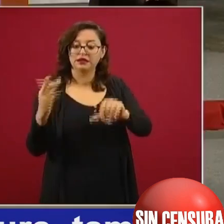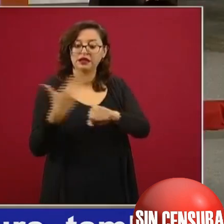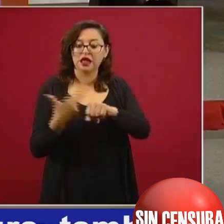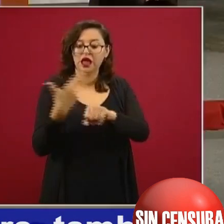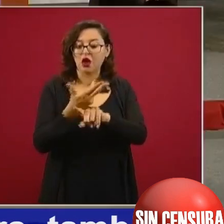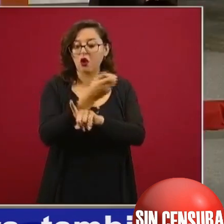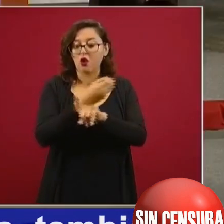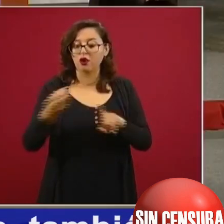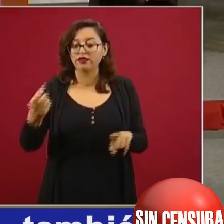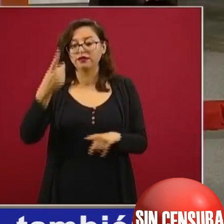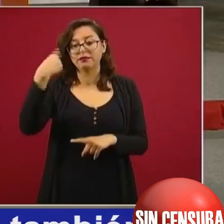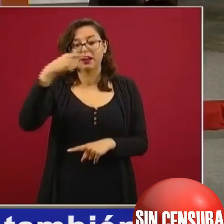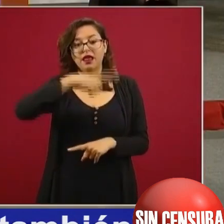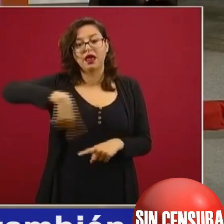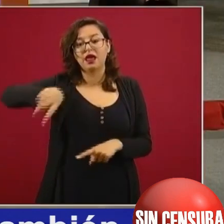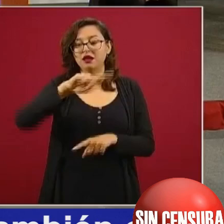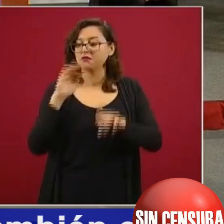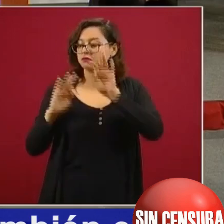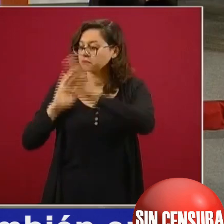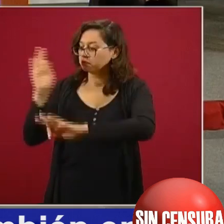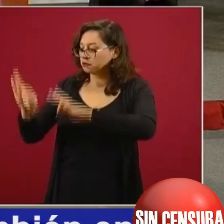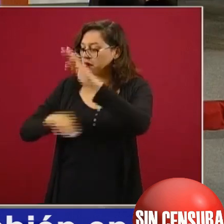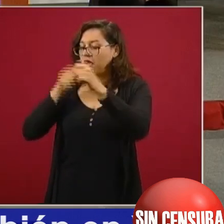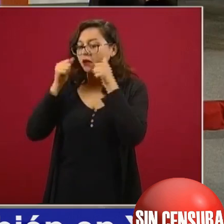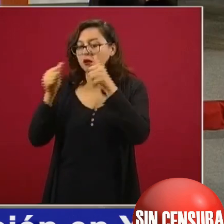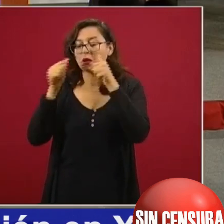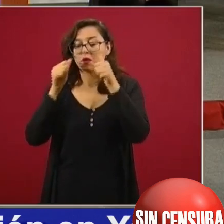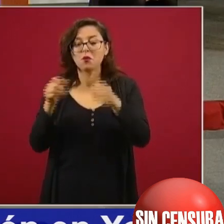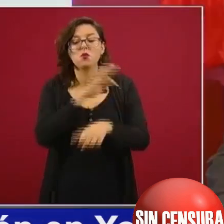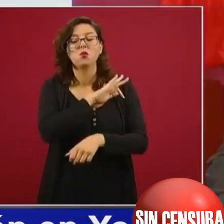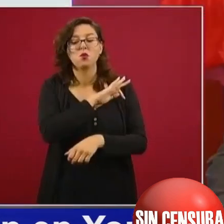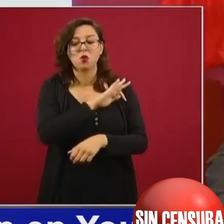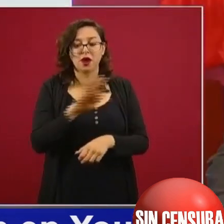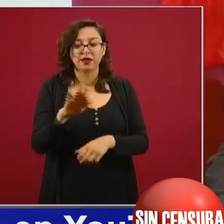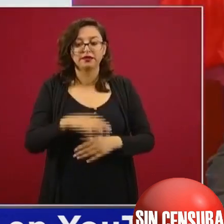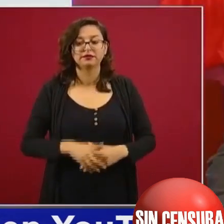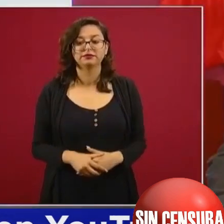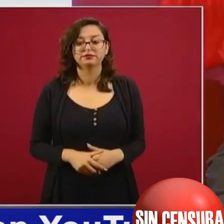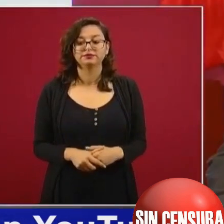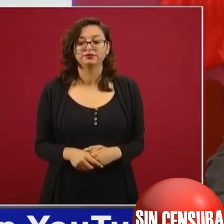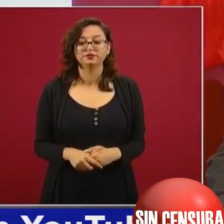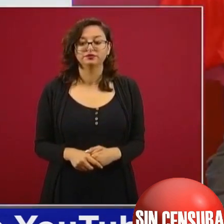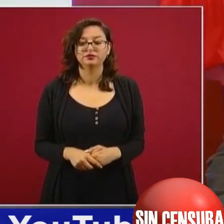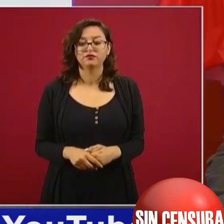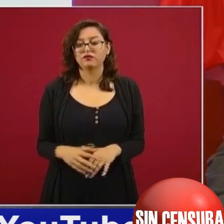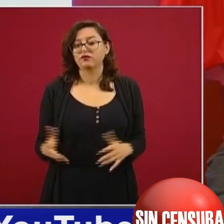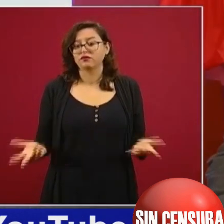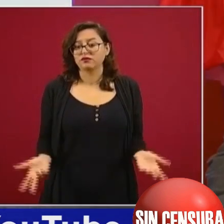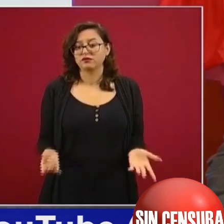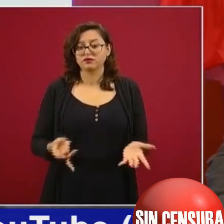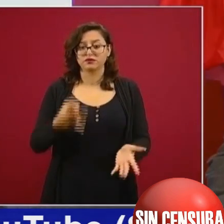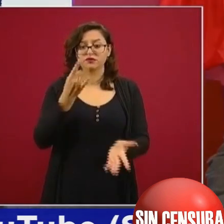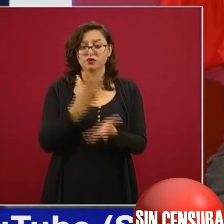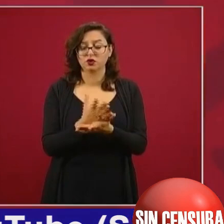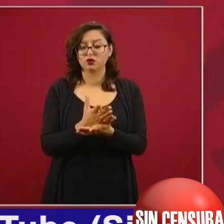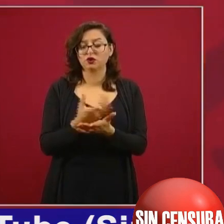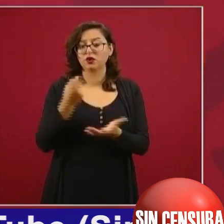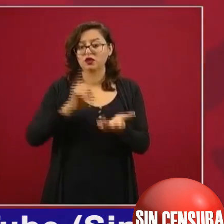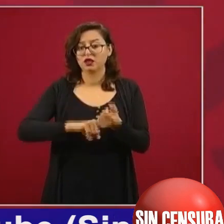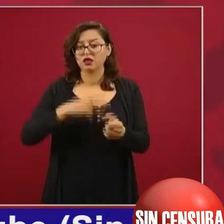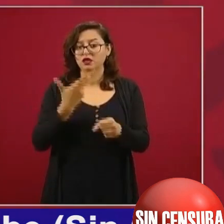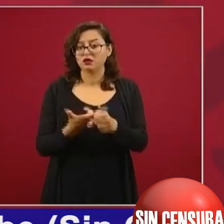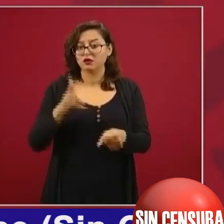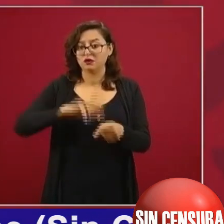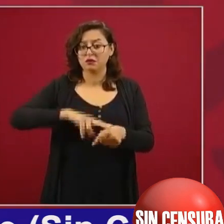que tuvieran la capacidad de la atención hospitalaria. Son no solamente el personal directamente clínico,